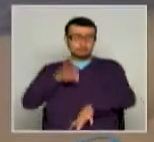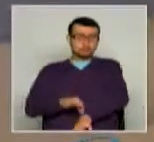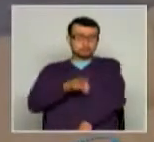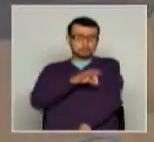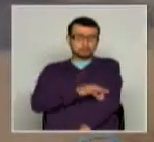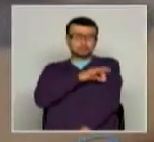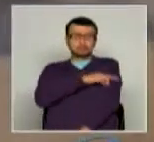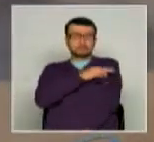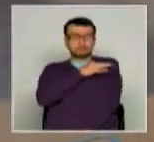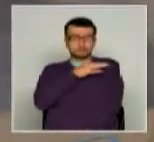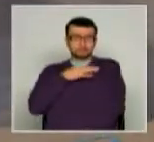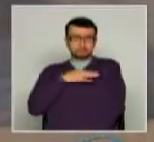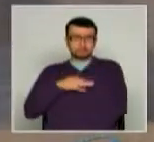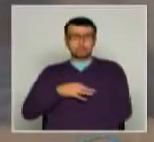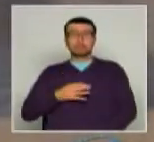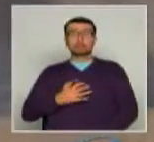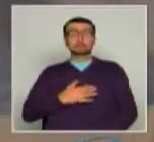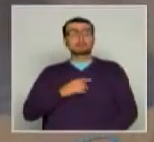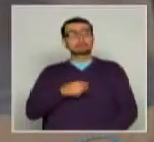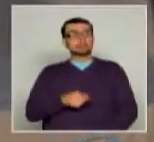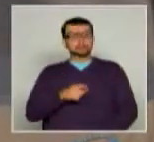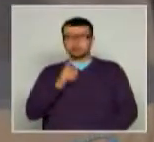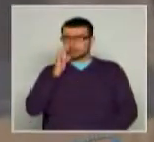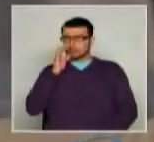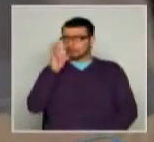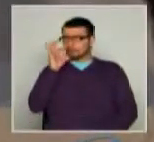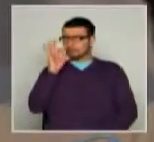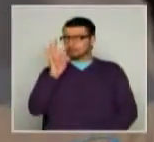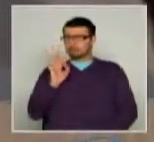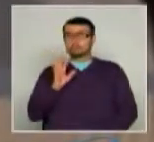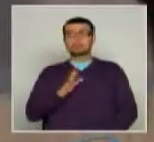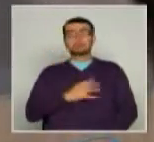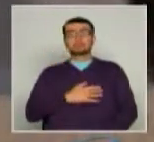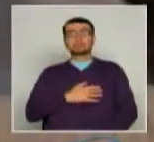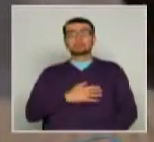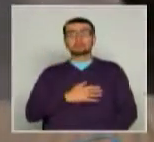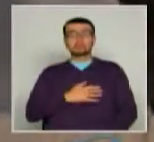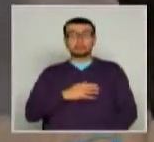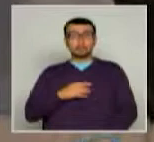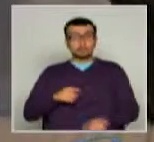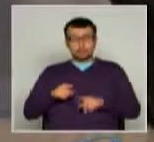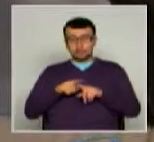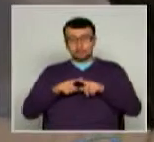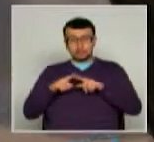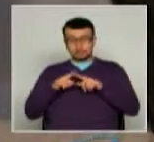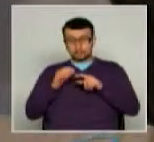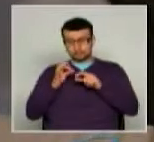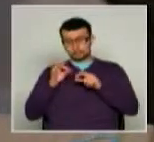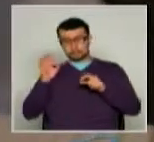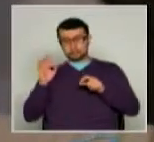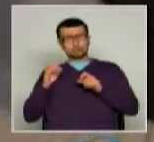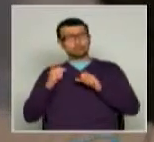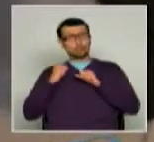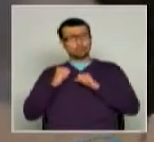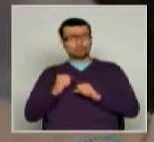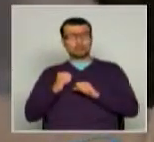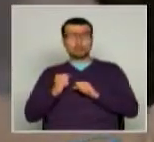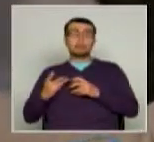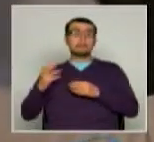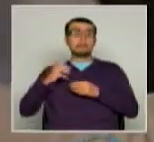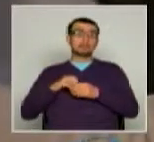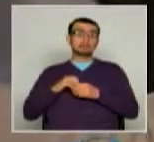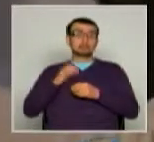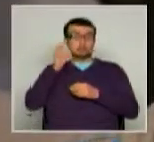Tiene en la zona invasiva es una aguja muy fina, y en la cabeza es un poquito más gruesa, ya que podemos complementar